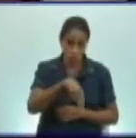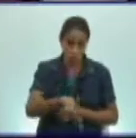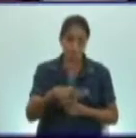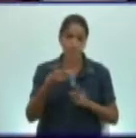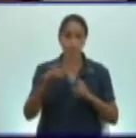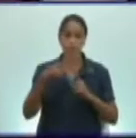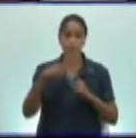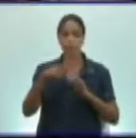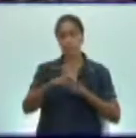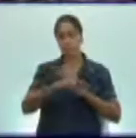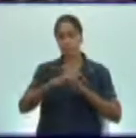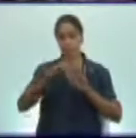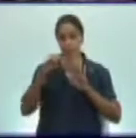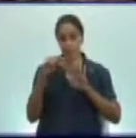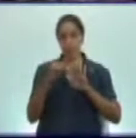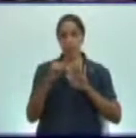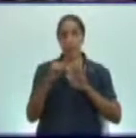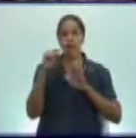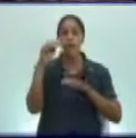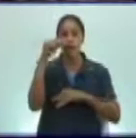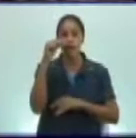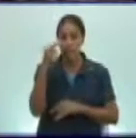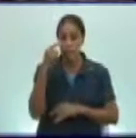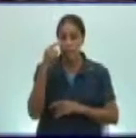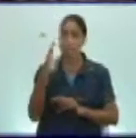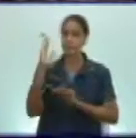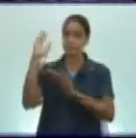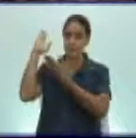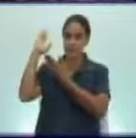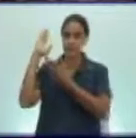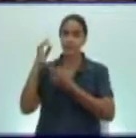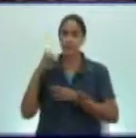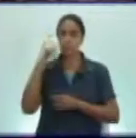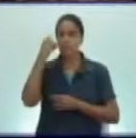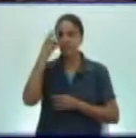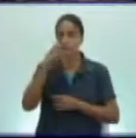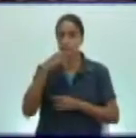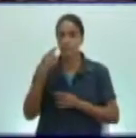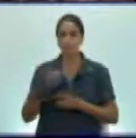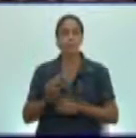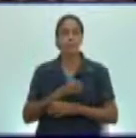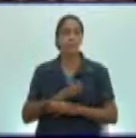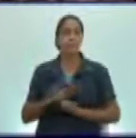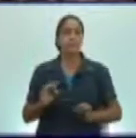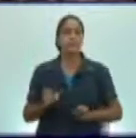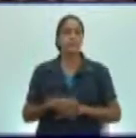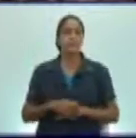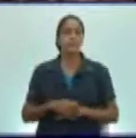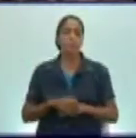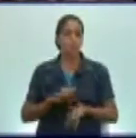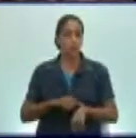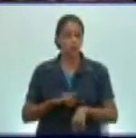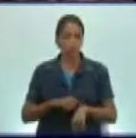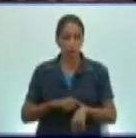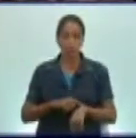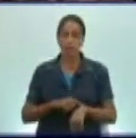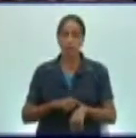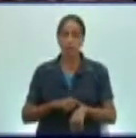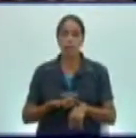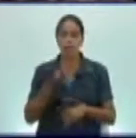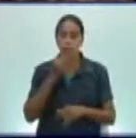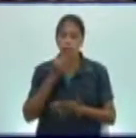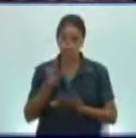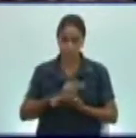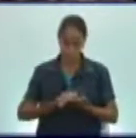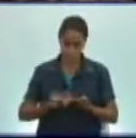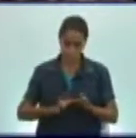hoy. Los anélidos, características esenciales y generales. Le doy un tiempo para que copien